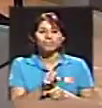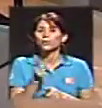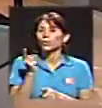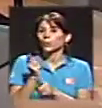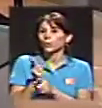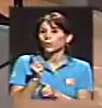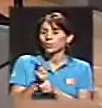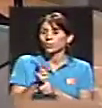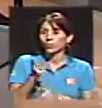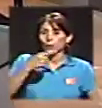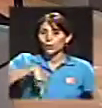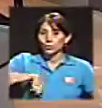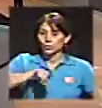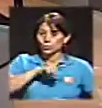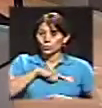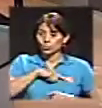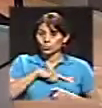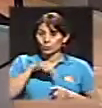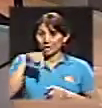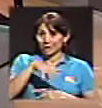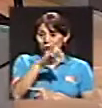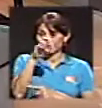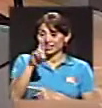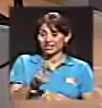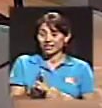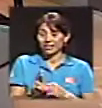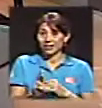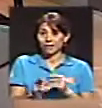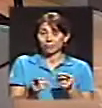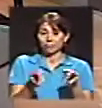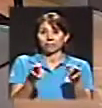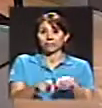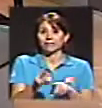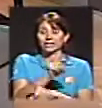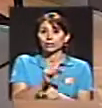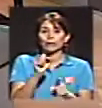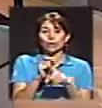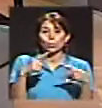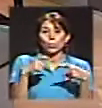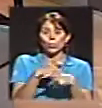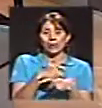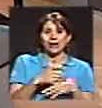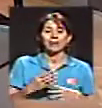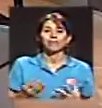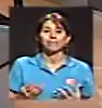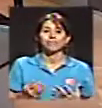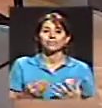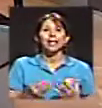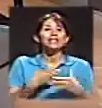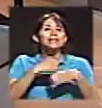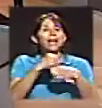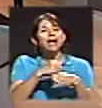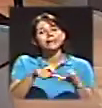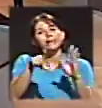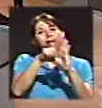Hemos creado una situación en Costa Rica muy compleja, en donde a través de leyes,